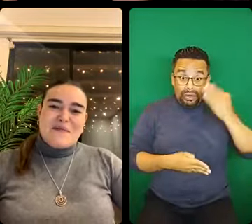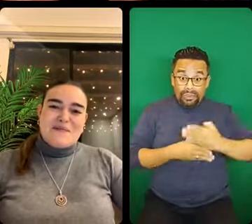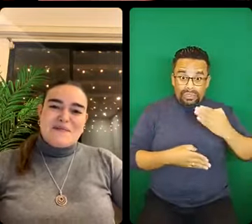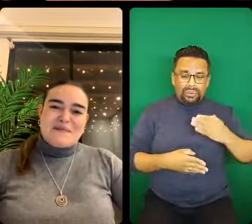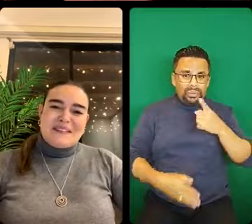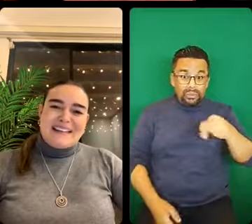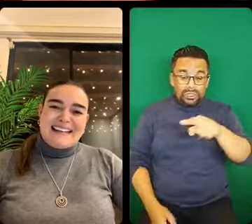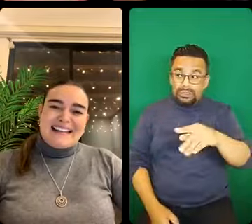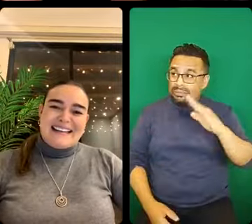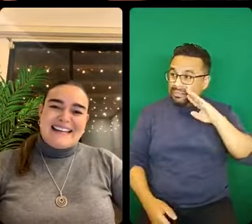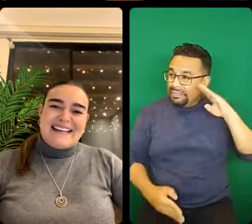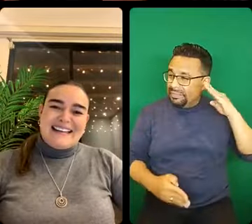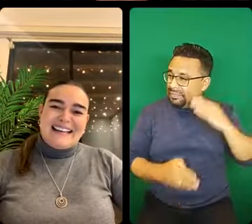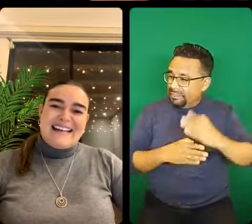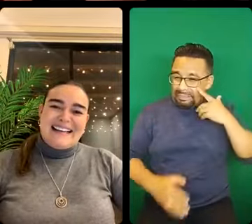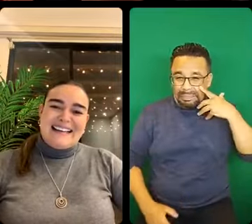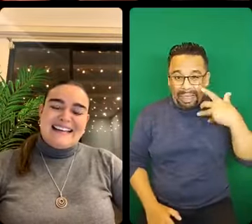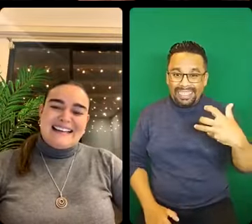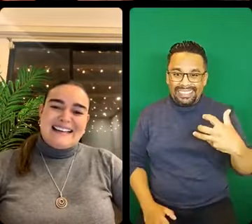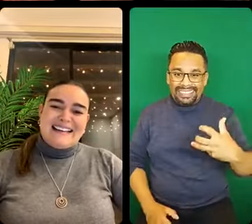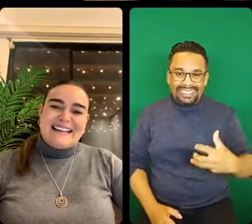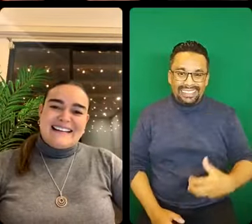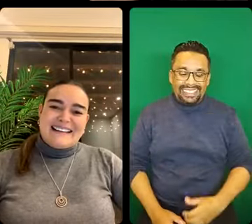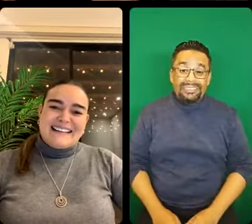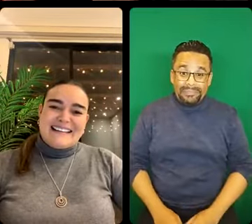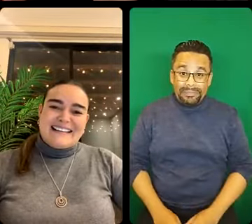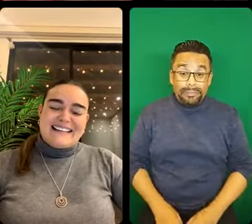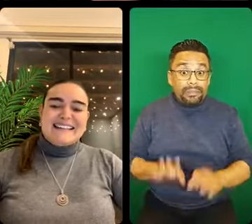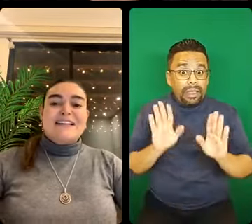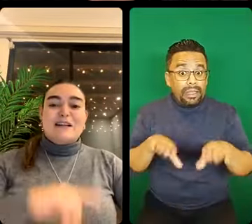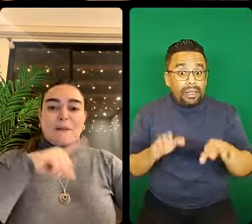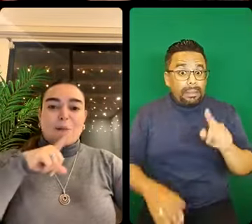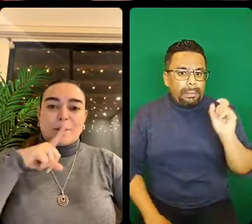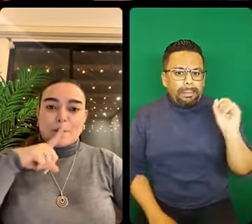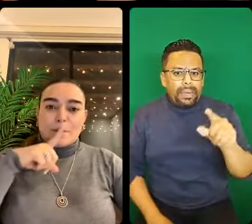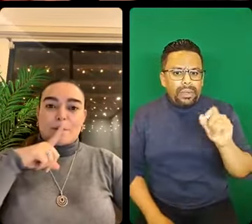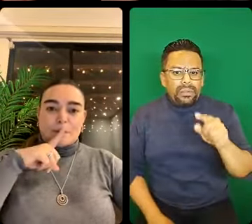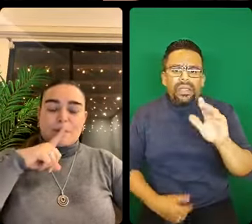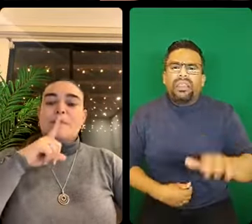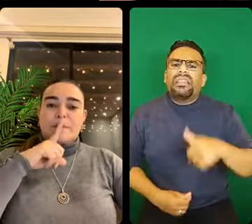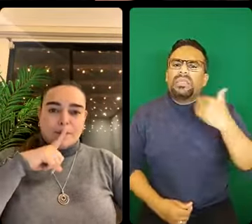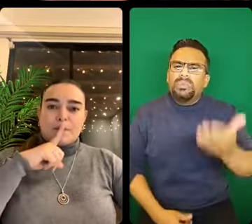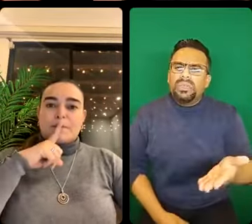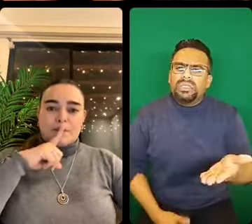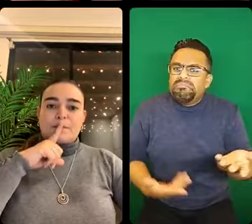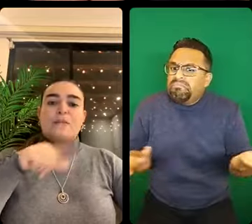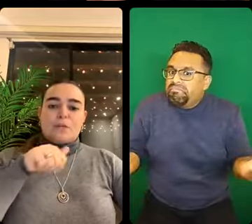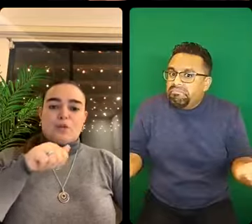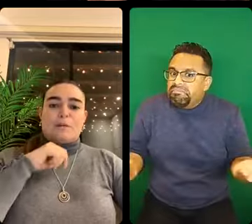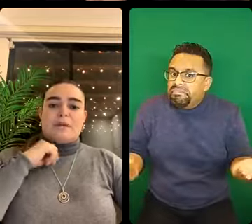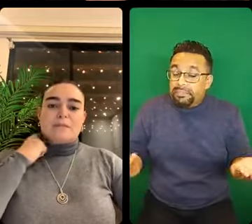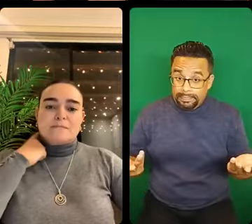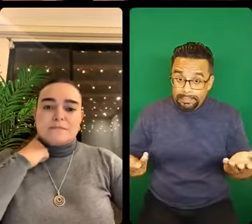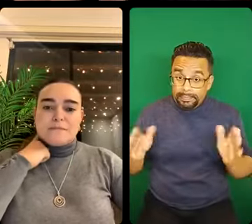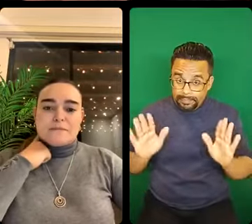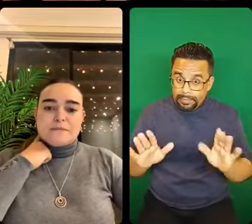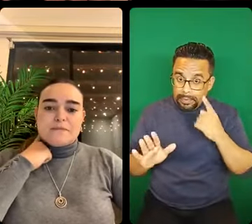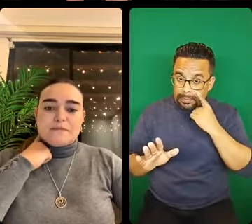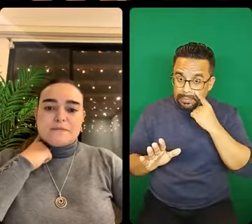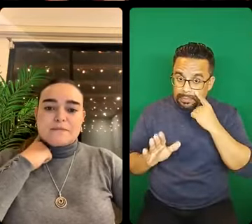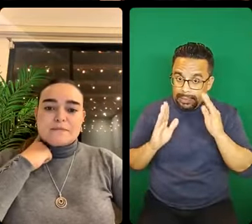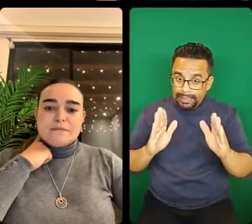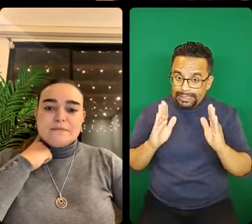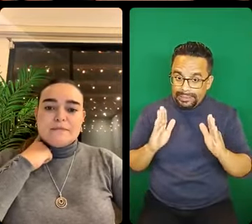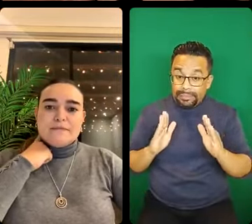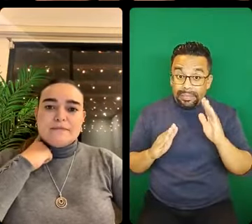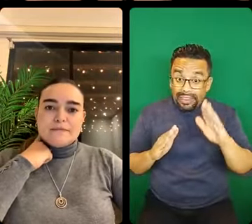máximo, ustedes son lo máximo. Bueno, aquí me están preguntando qué sigue para los que llegaron tarde. Pongan atención, lo que sigue en